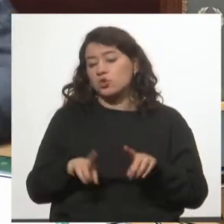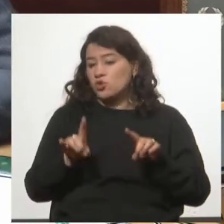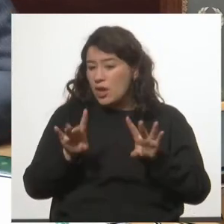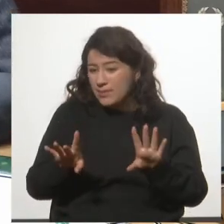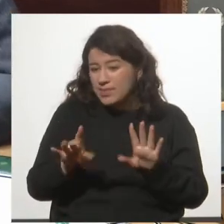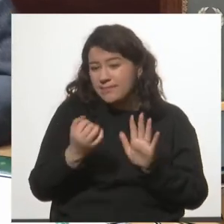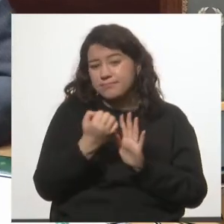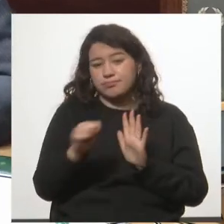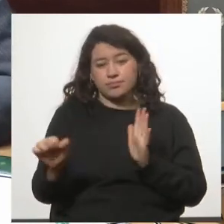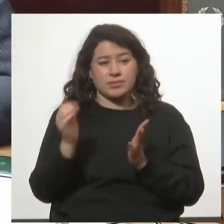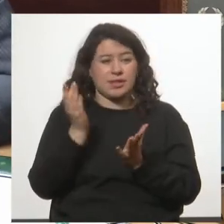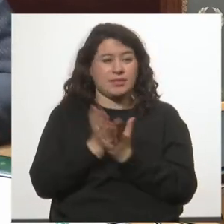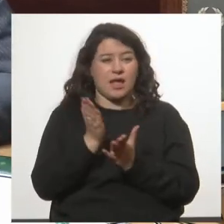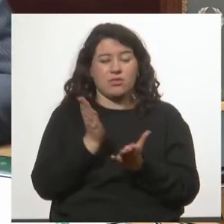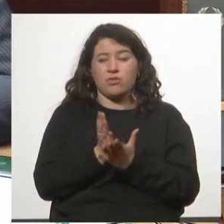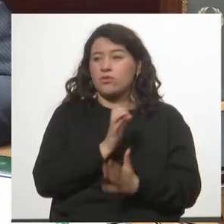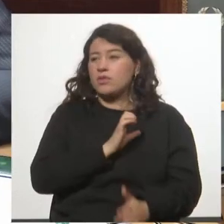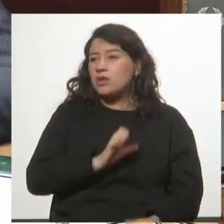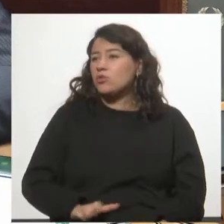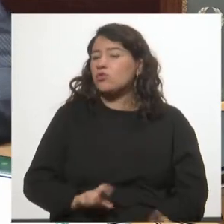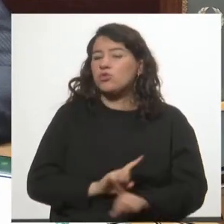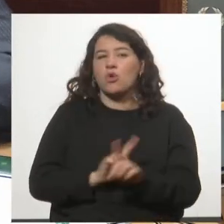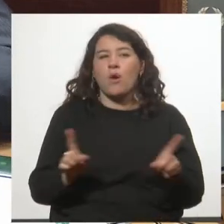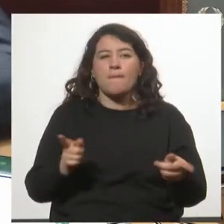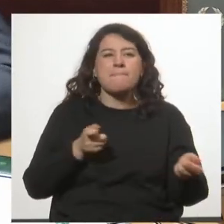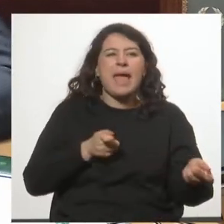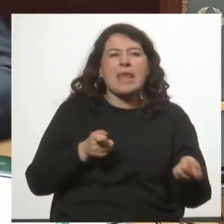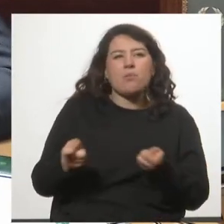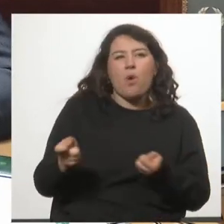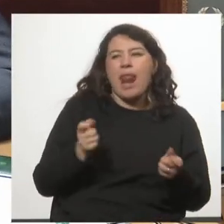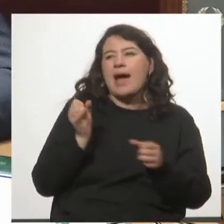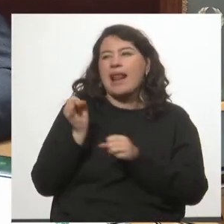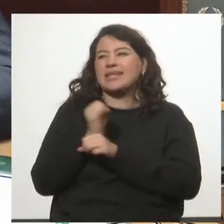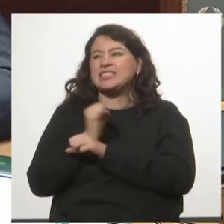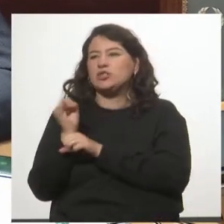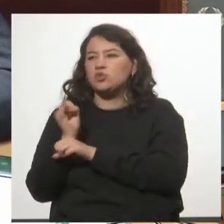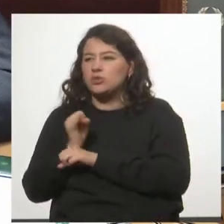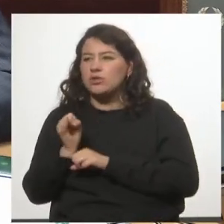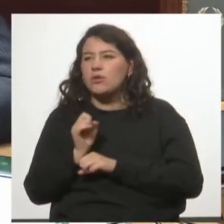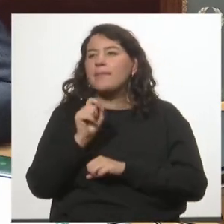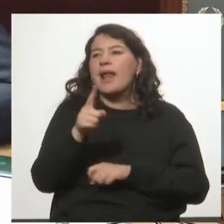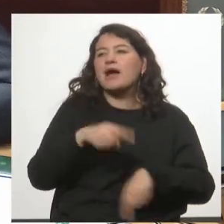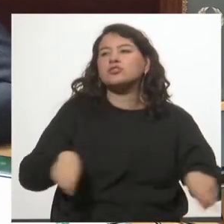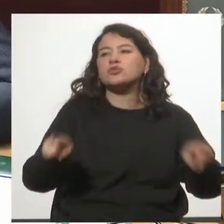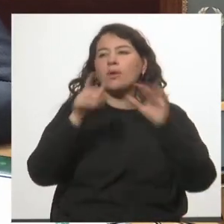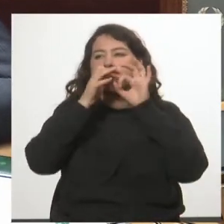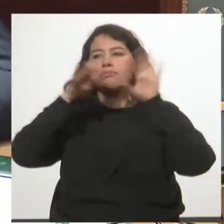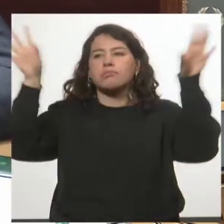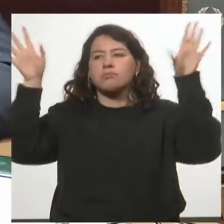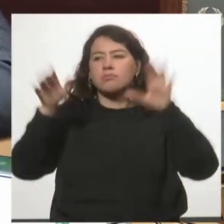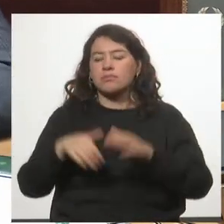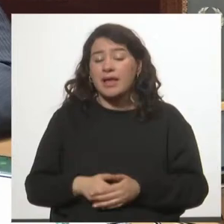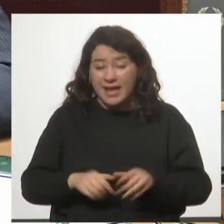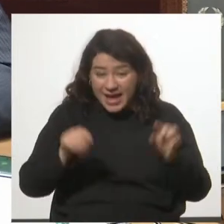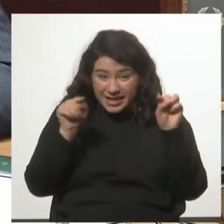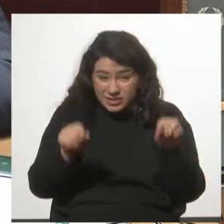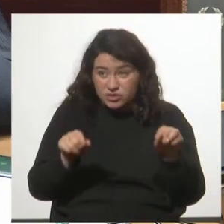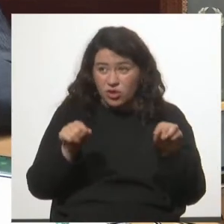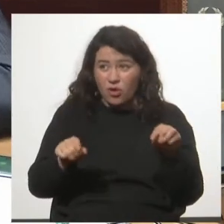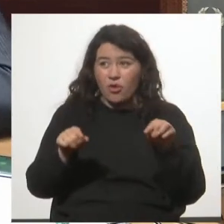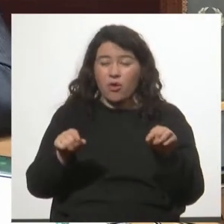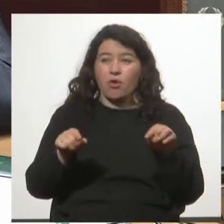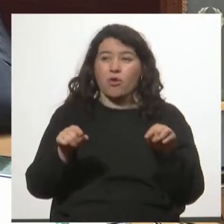violentar el estado de derecho sino manipular las instituciones a su gusto y eso es